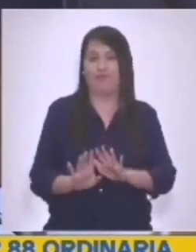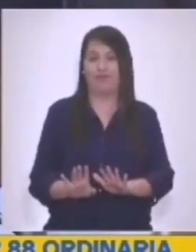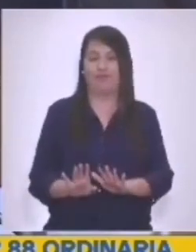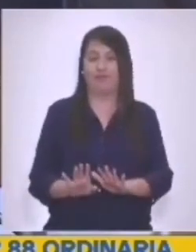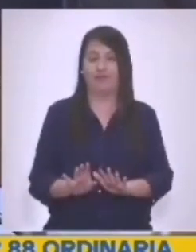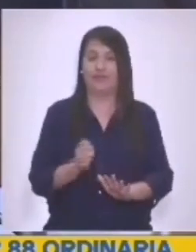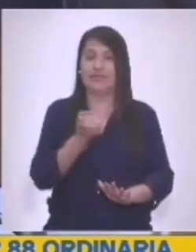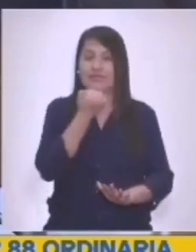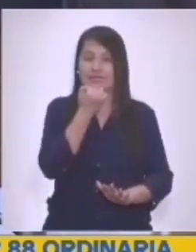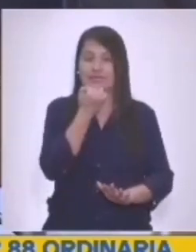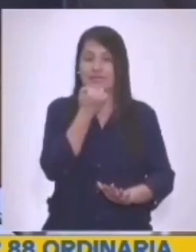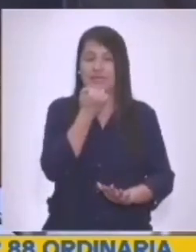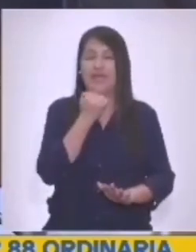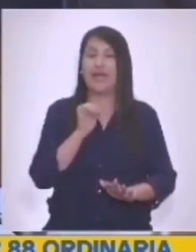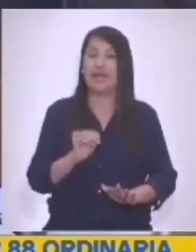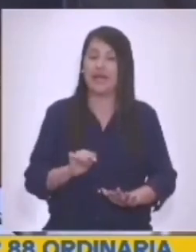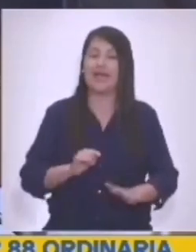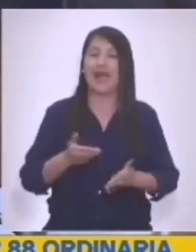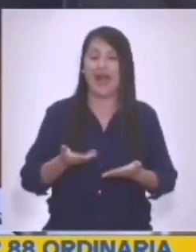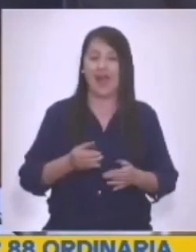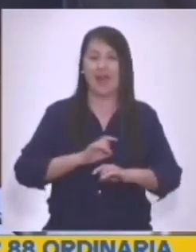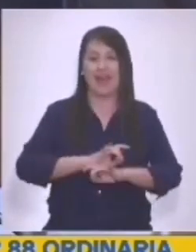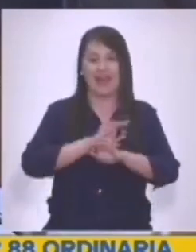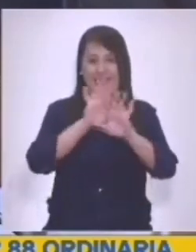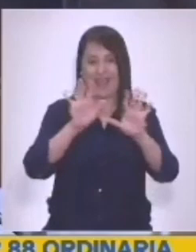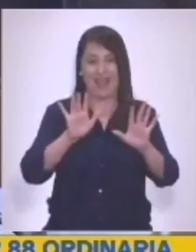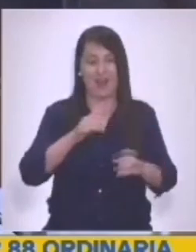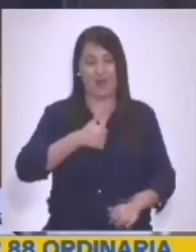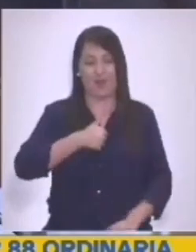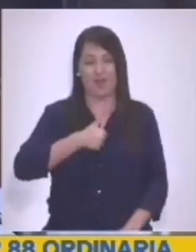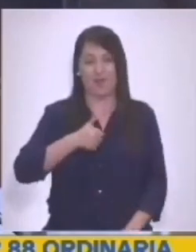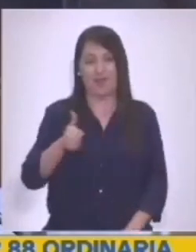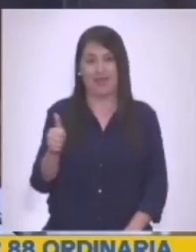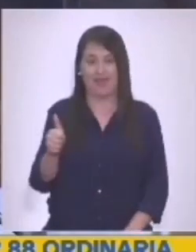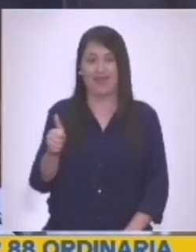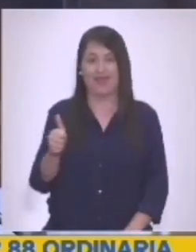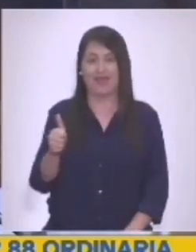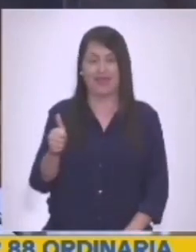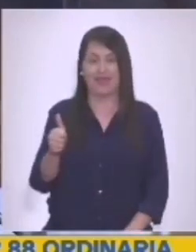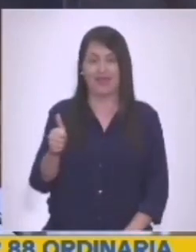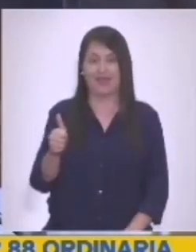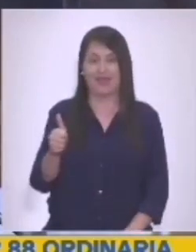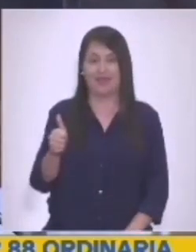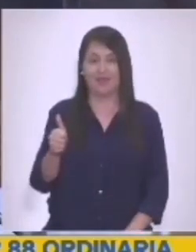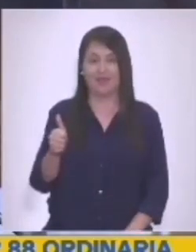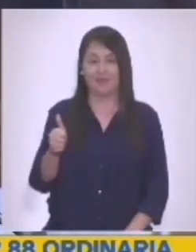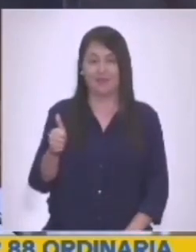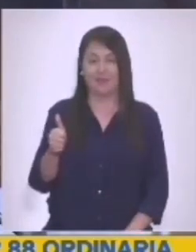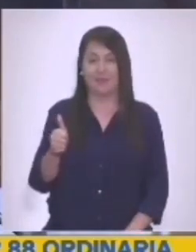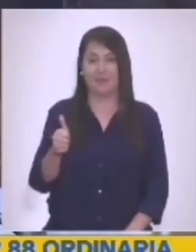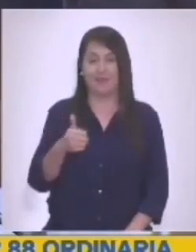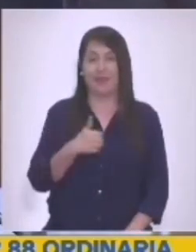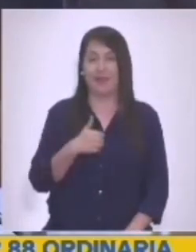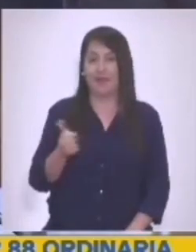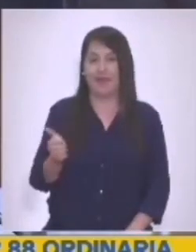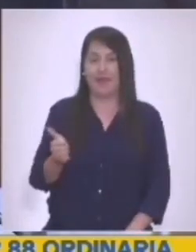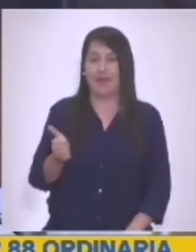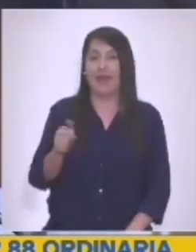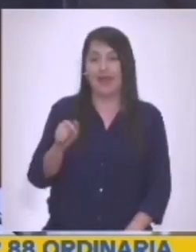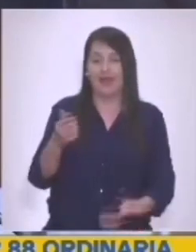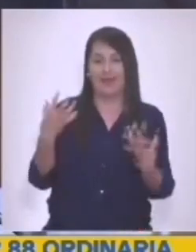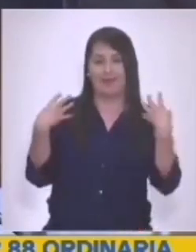que esclarece que a la policía de investigaciones se le